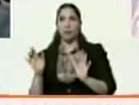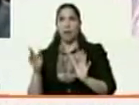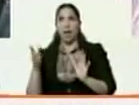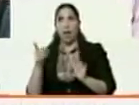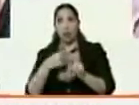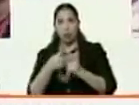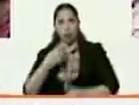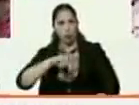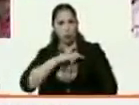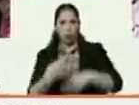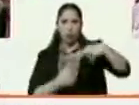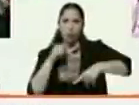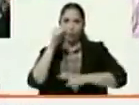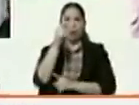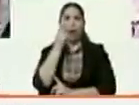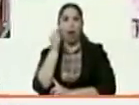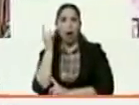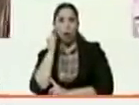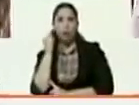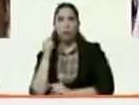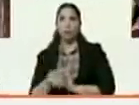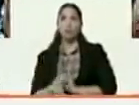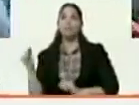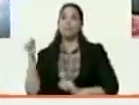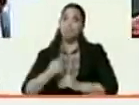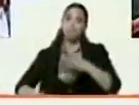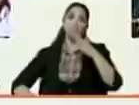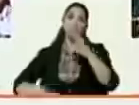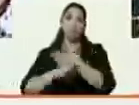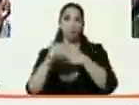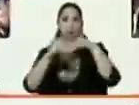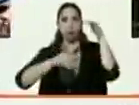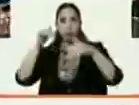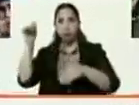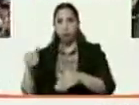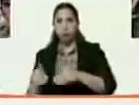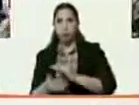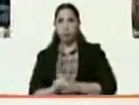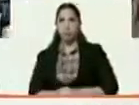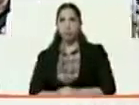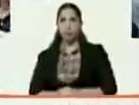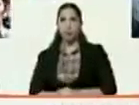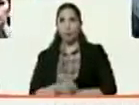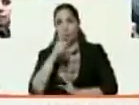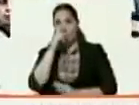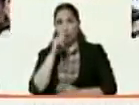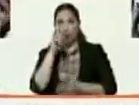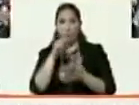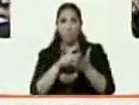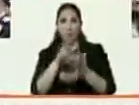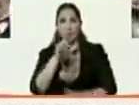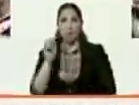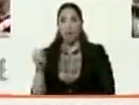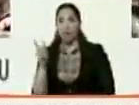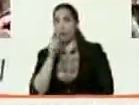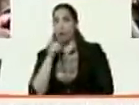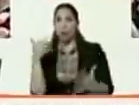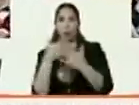nosotros, los revolucionarios, las revolucionarias, sí vamos a ir a las elecciones parlamentarias del año 2020. No tengan